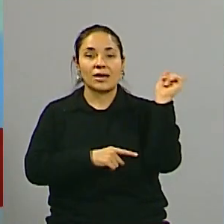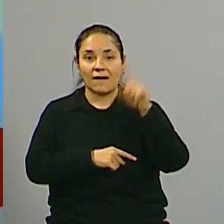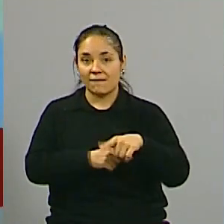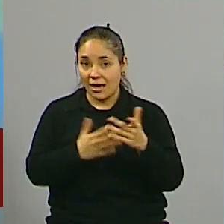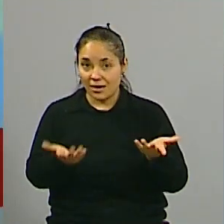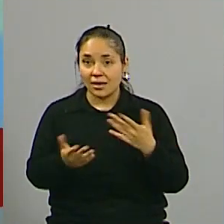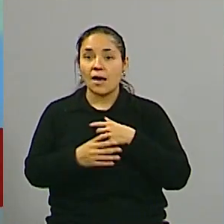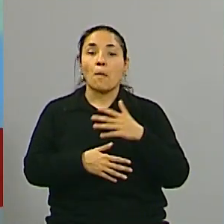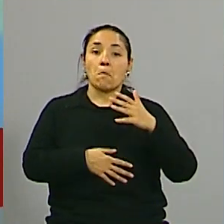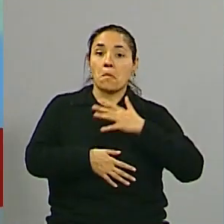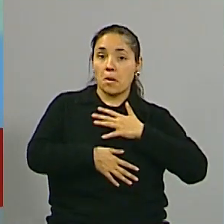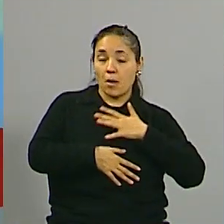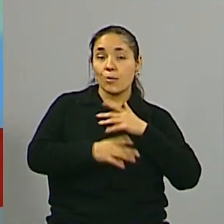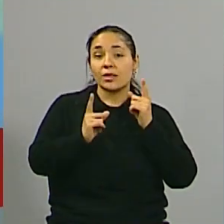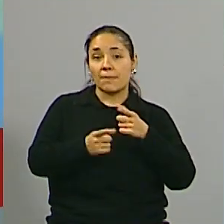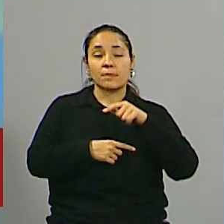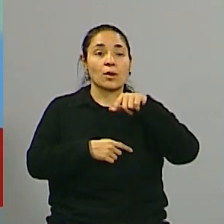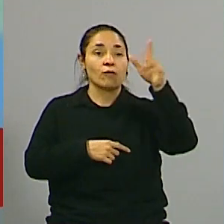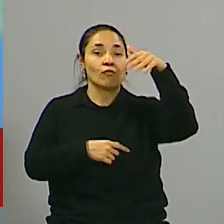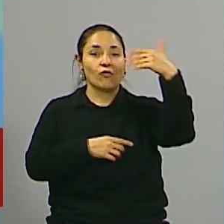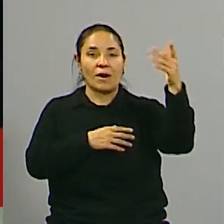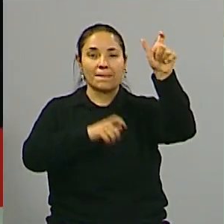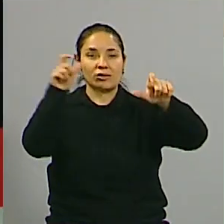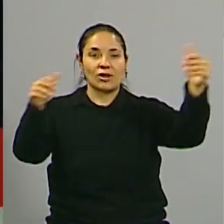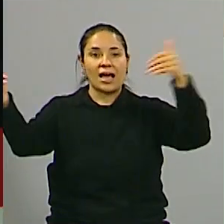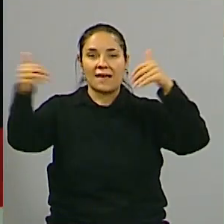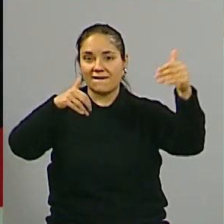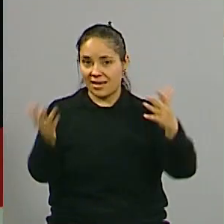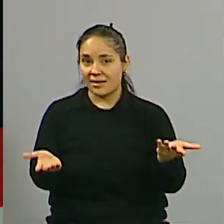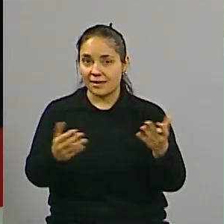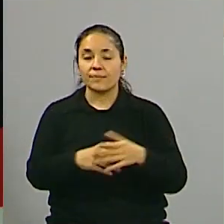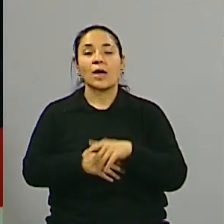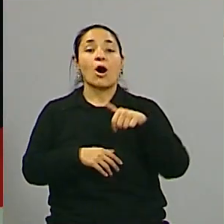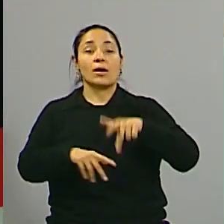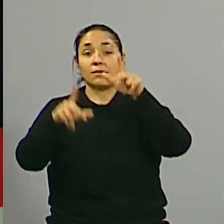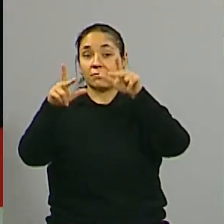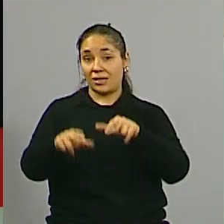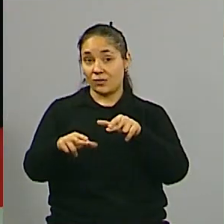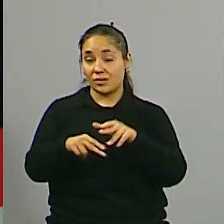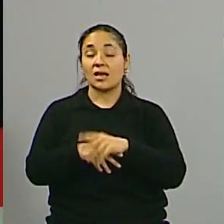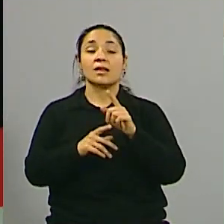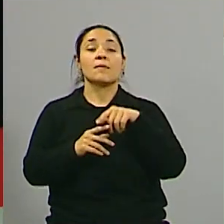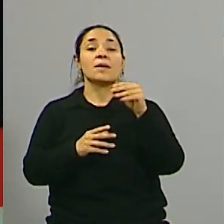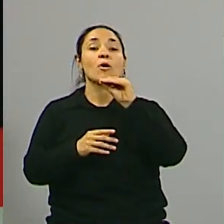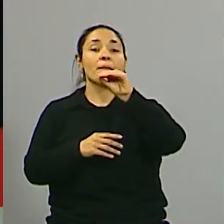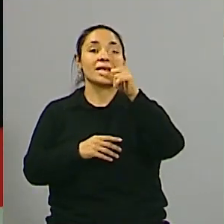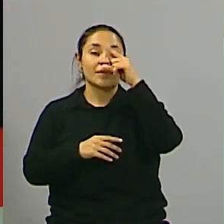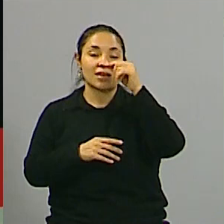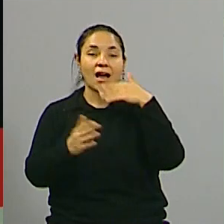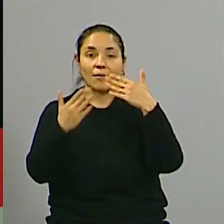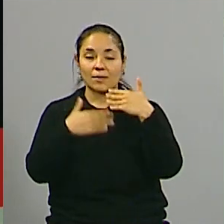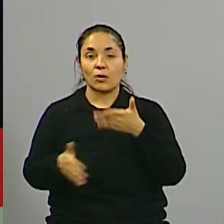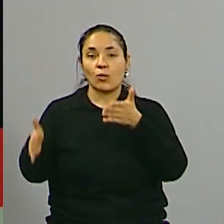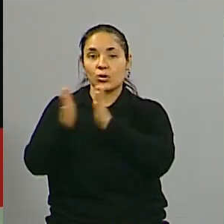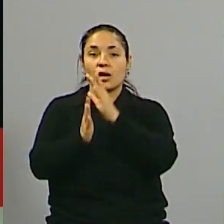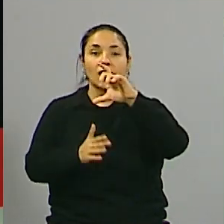llegando, ¿no? Tanto propios como gente que venga de afuera. Carlos, vamos a ir a una pausa y enseguida vamos a seguir hablando del departamento de Las Heras. Estamos con